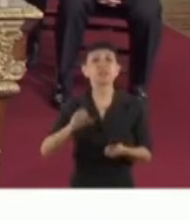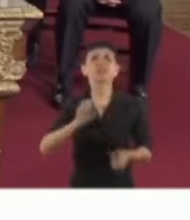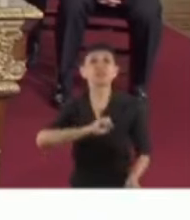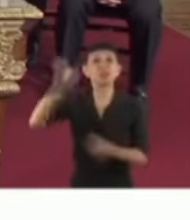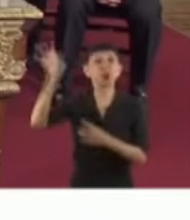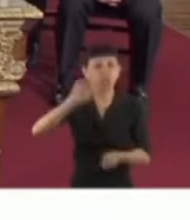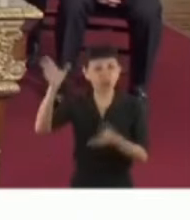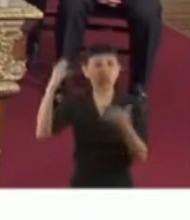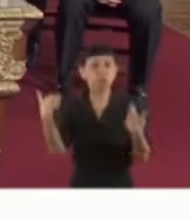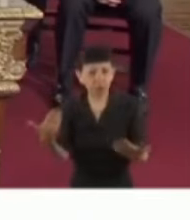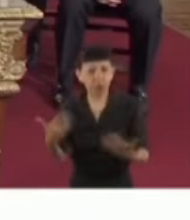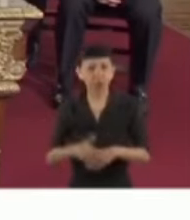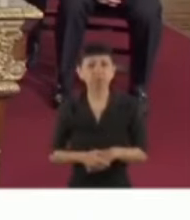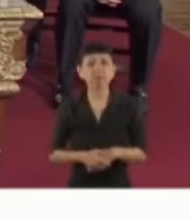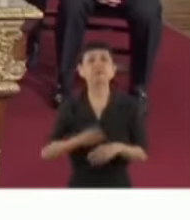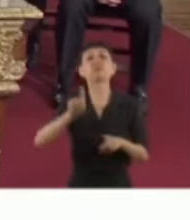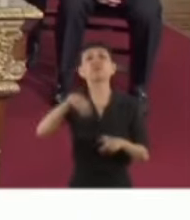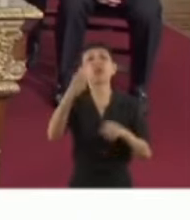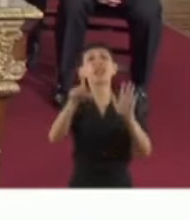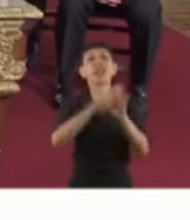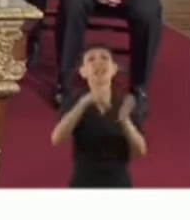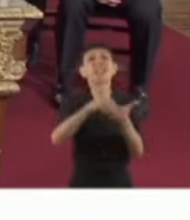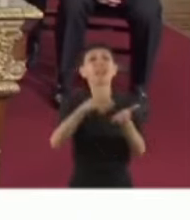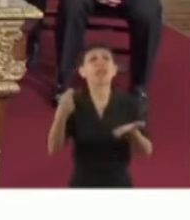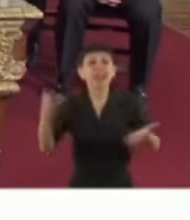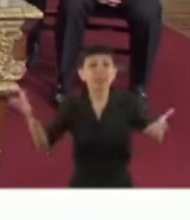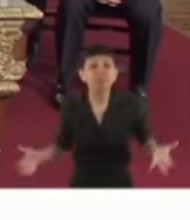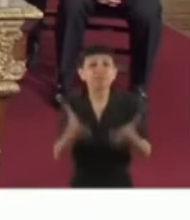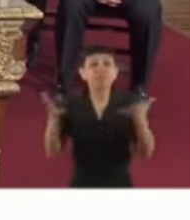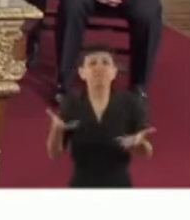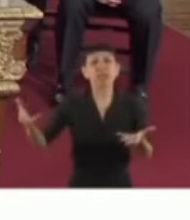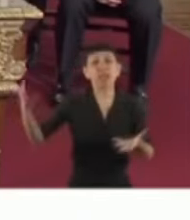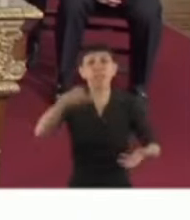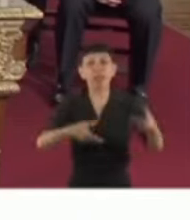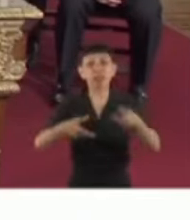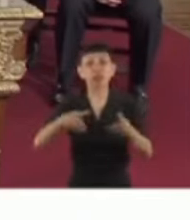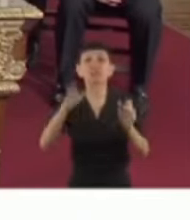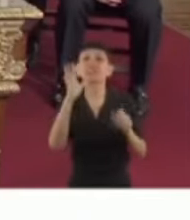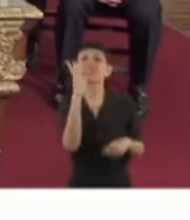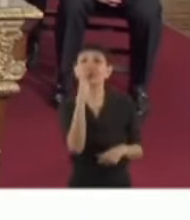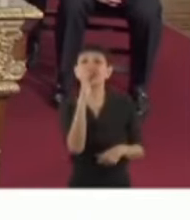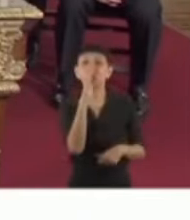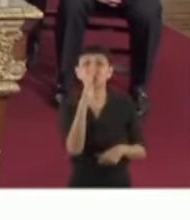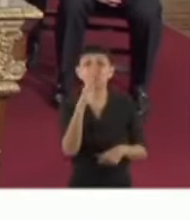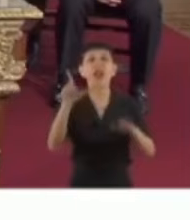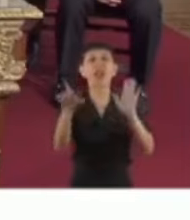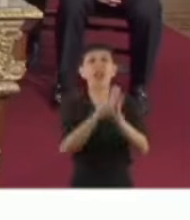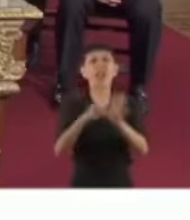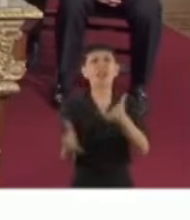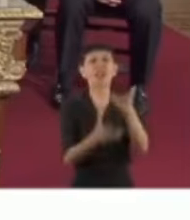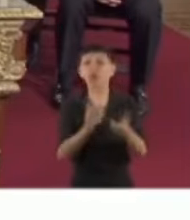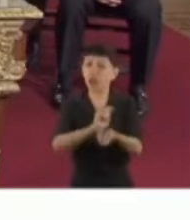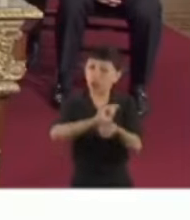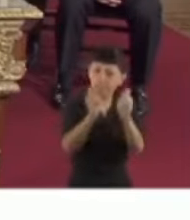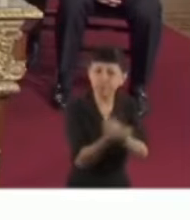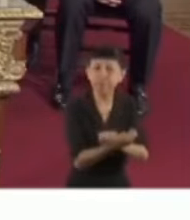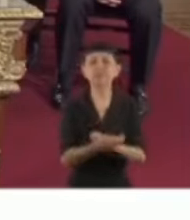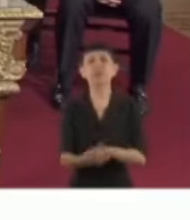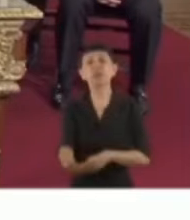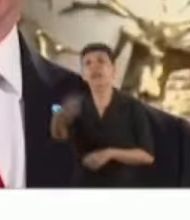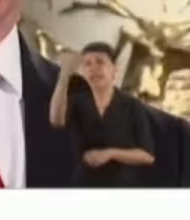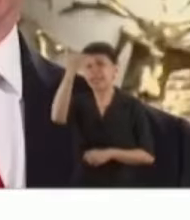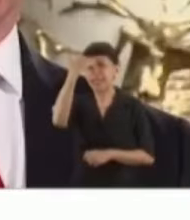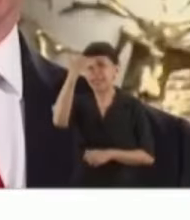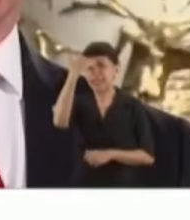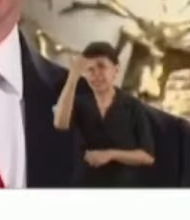emociones predominantes en la sociedad han mejorado con la llegada del nuevo gobierno. Sí, se da esta paradoja. Creo que la moneda está en el